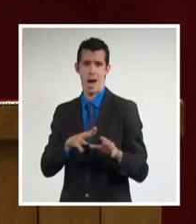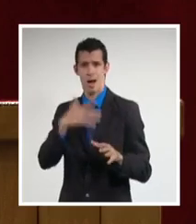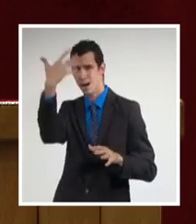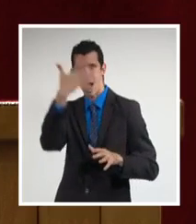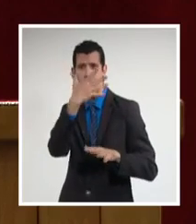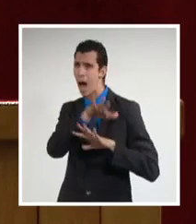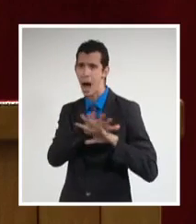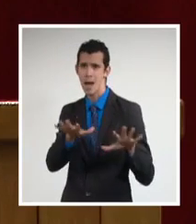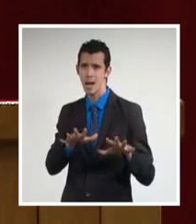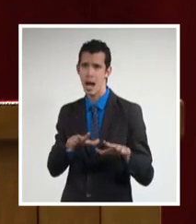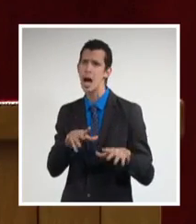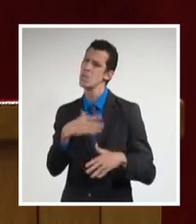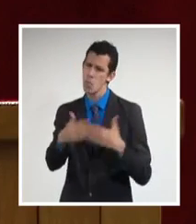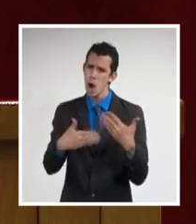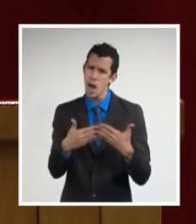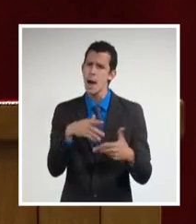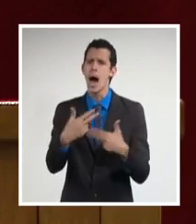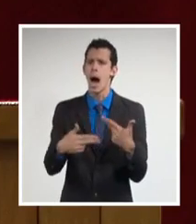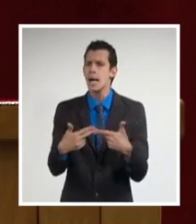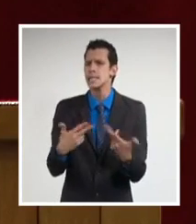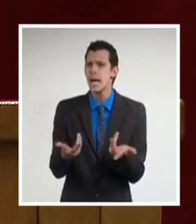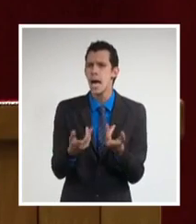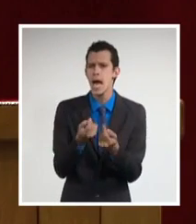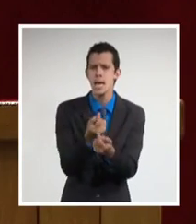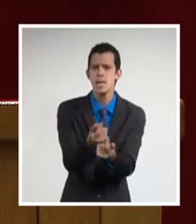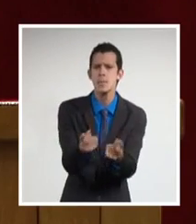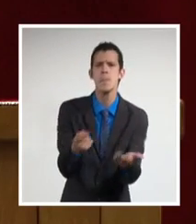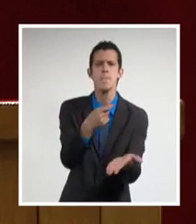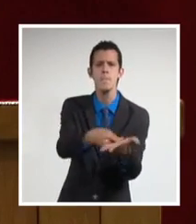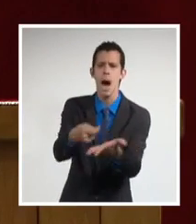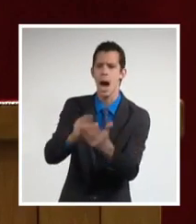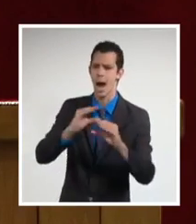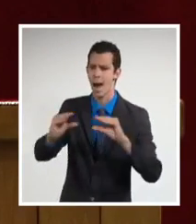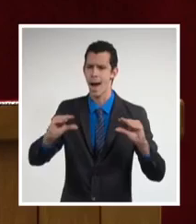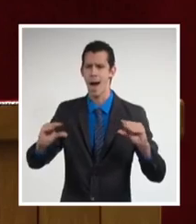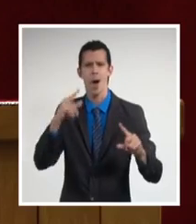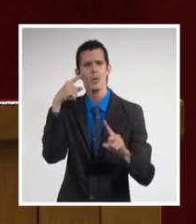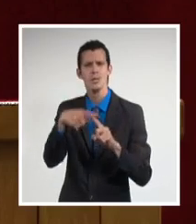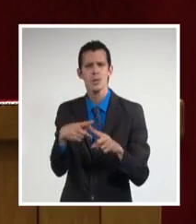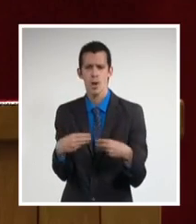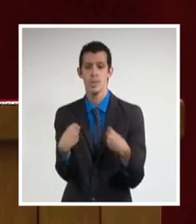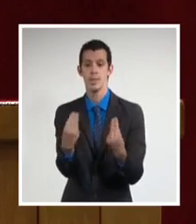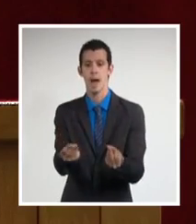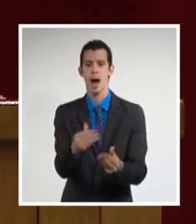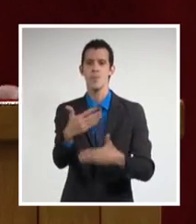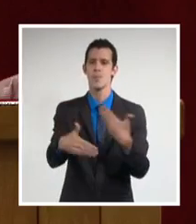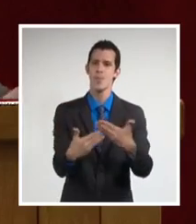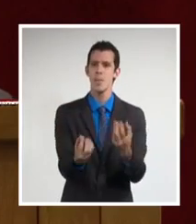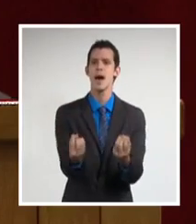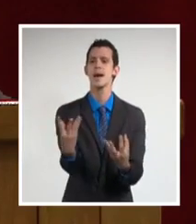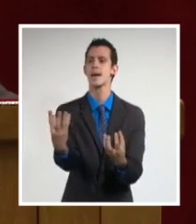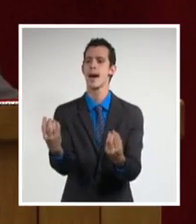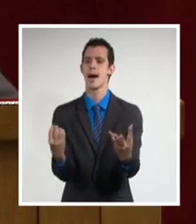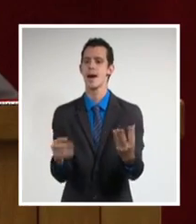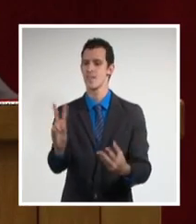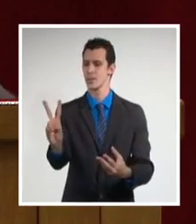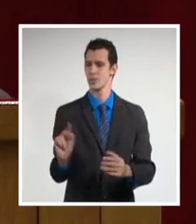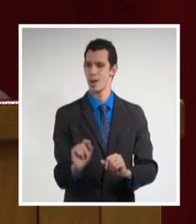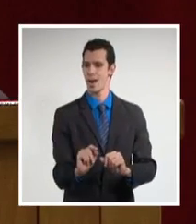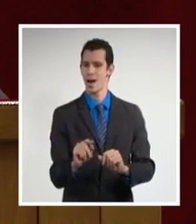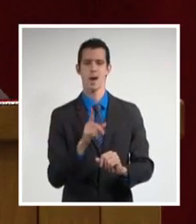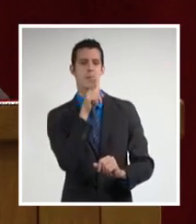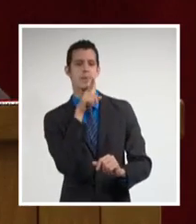esa carencia fundamental, lo han intentado todo, desde las formas más sutiles y conciliadoras, apostando a intelectuales y a